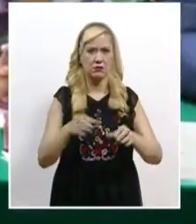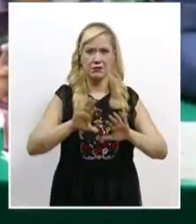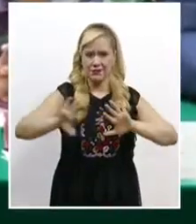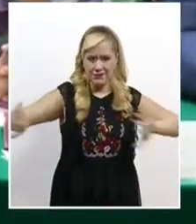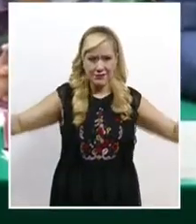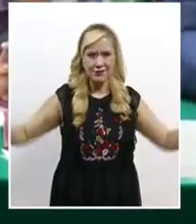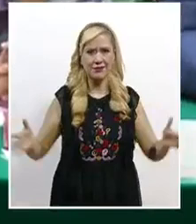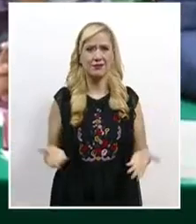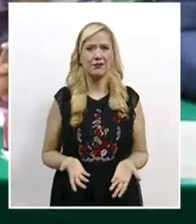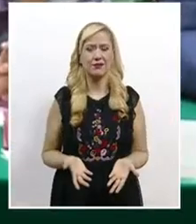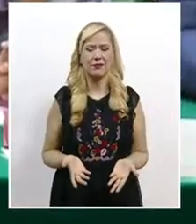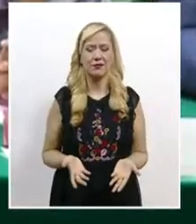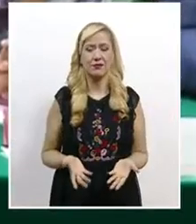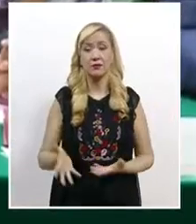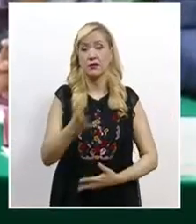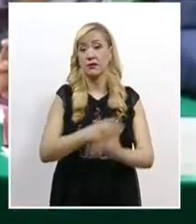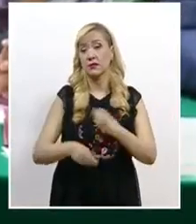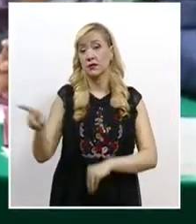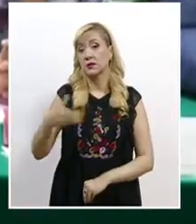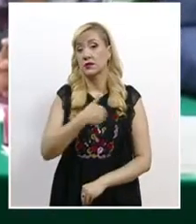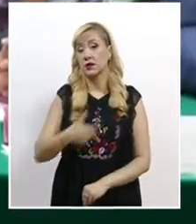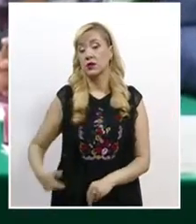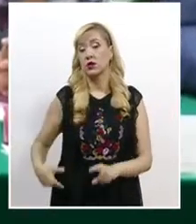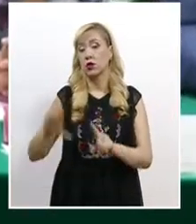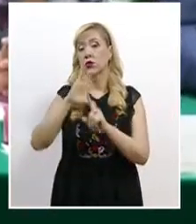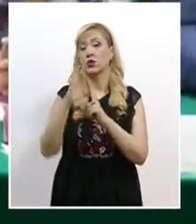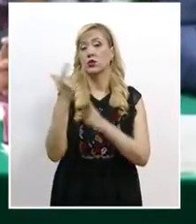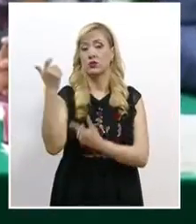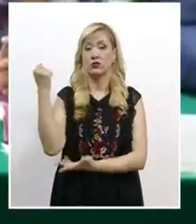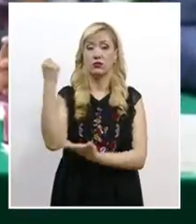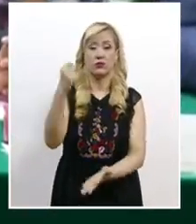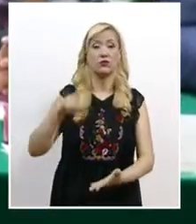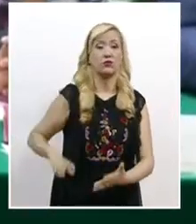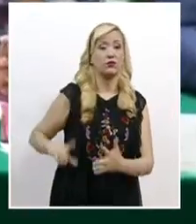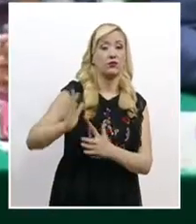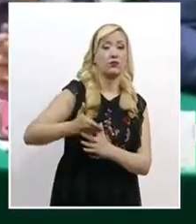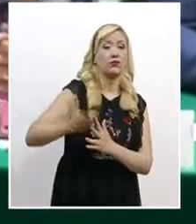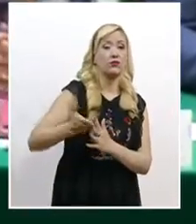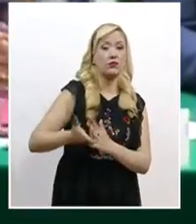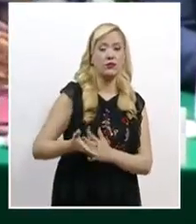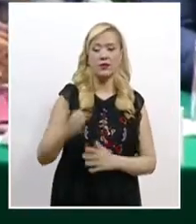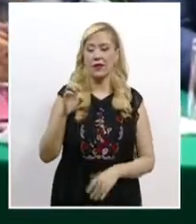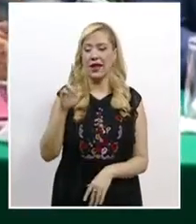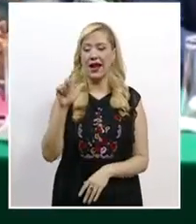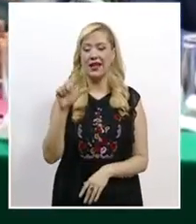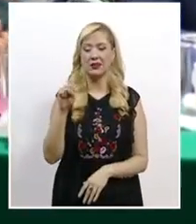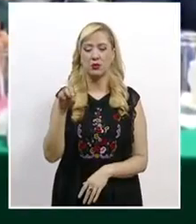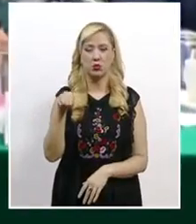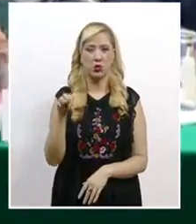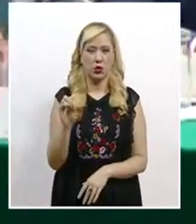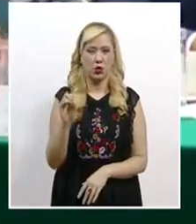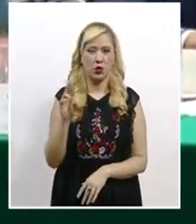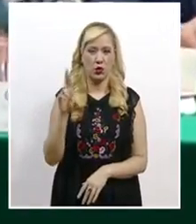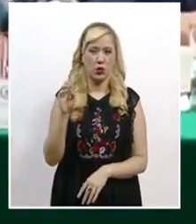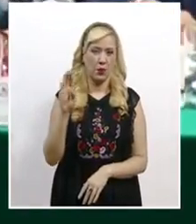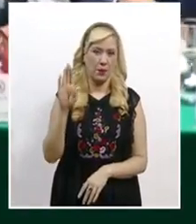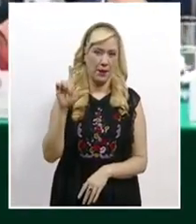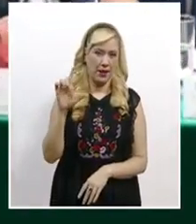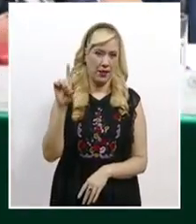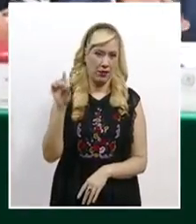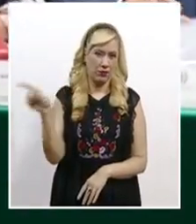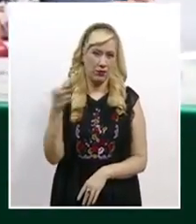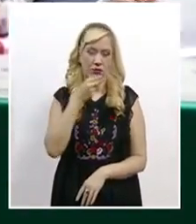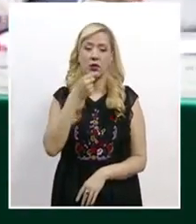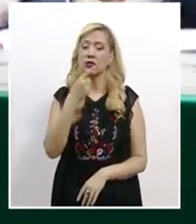Por su parte, el presidente de la Comisión de Presupuesto y Cuenta Pública, Erasmo González Robledo, respondió que será tarea